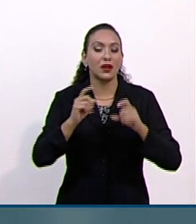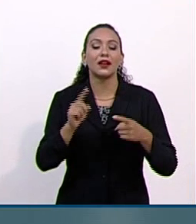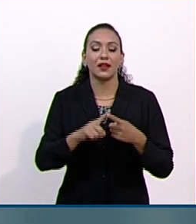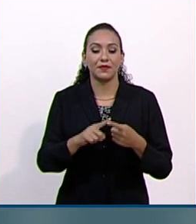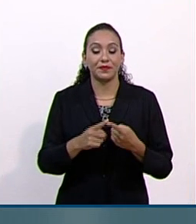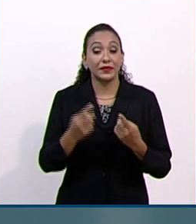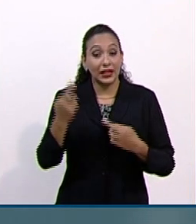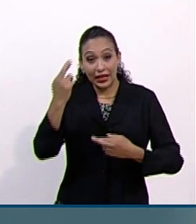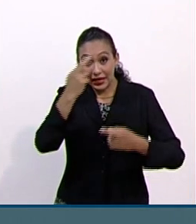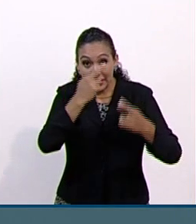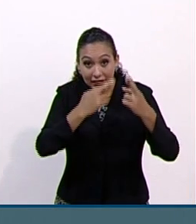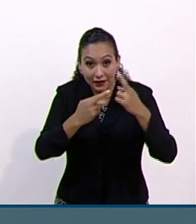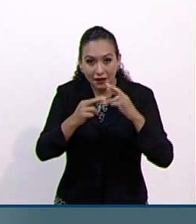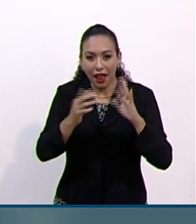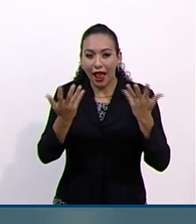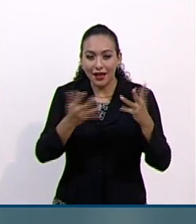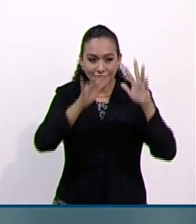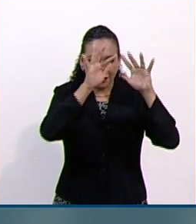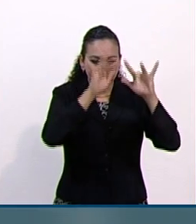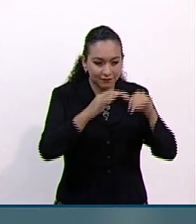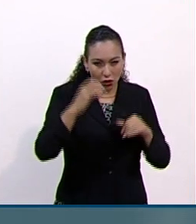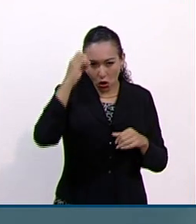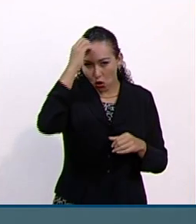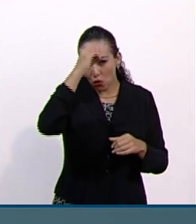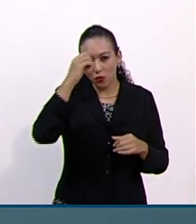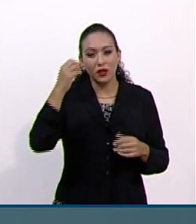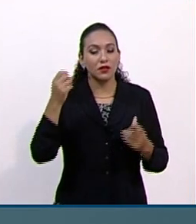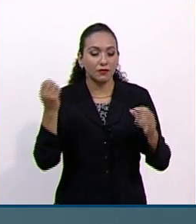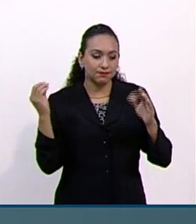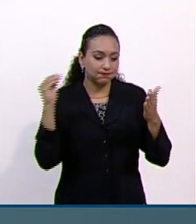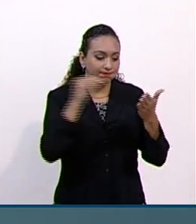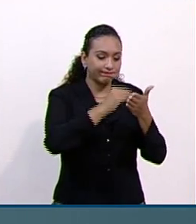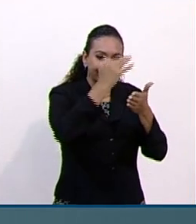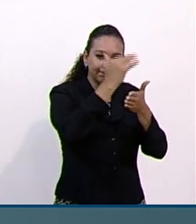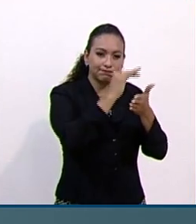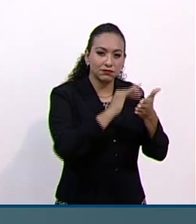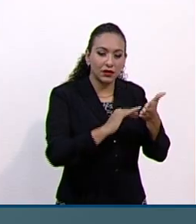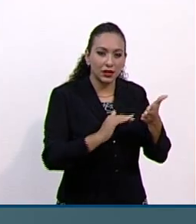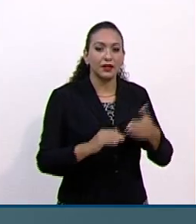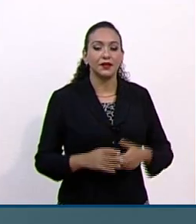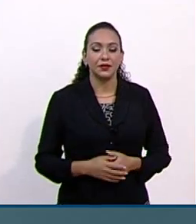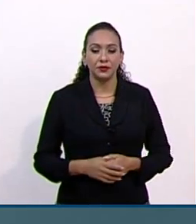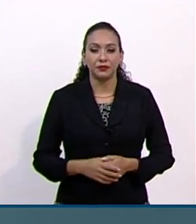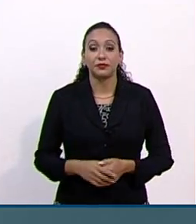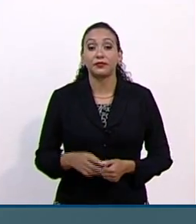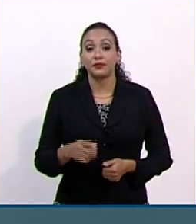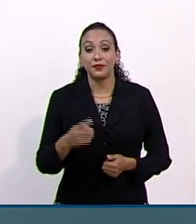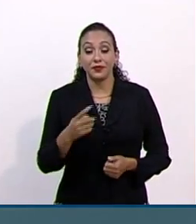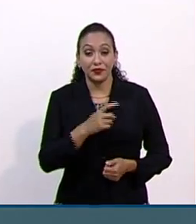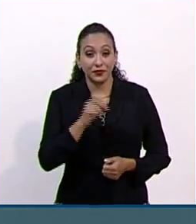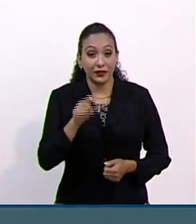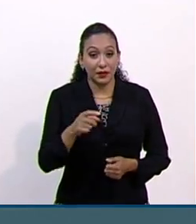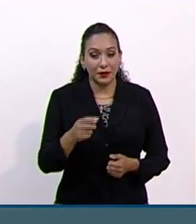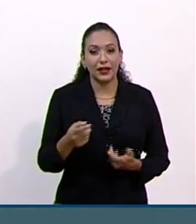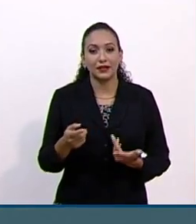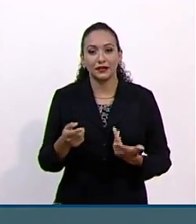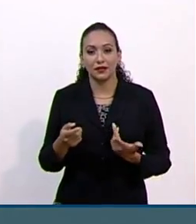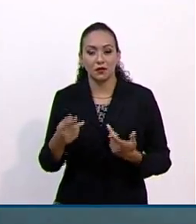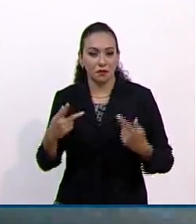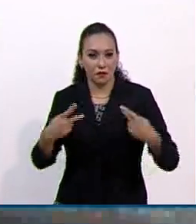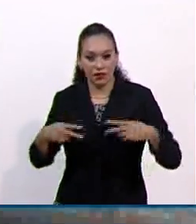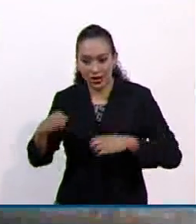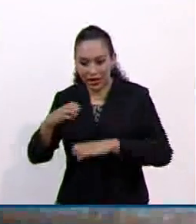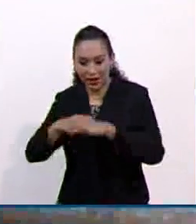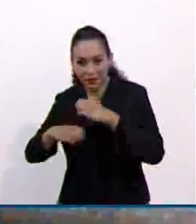emitir recomendaciones y observaciones sobre las disposiciones de la Convención. También recibe comunicaciones de